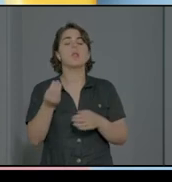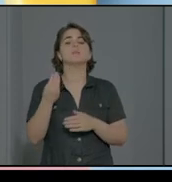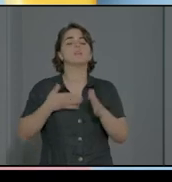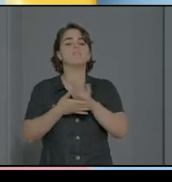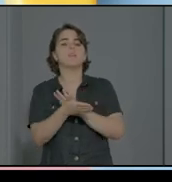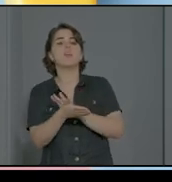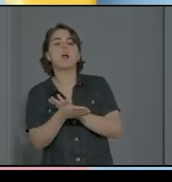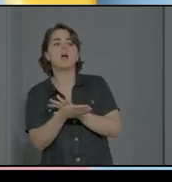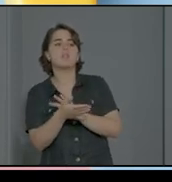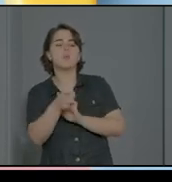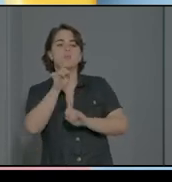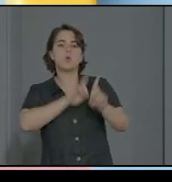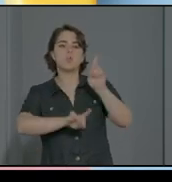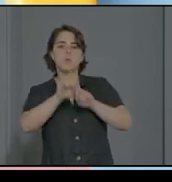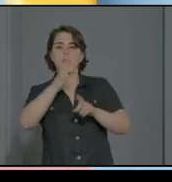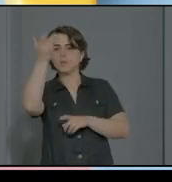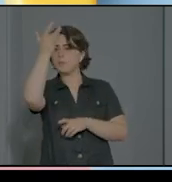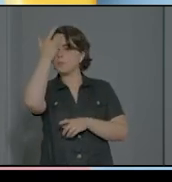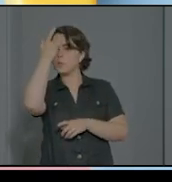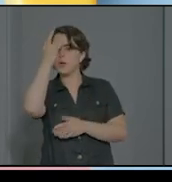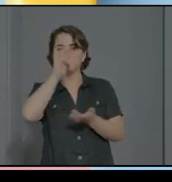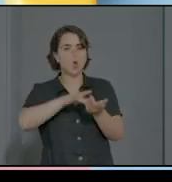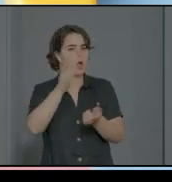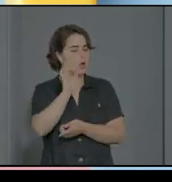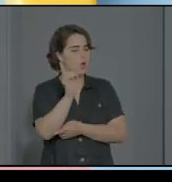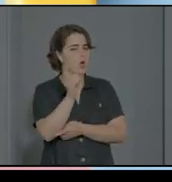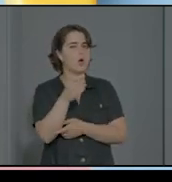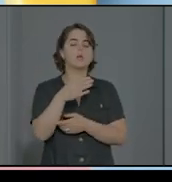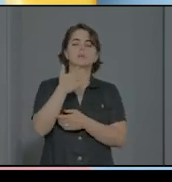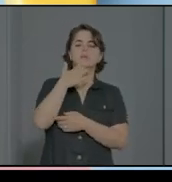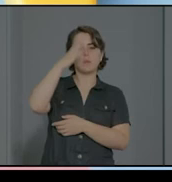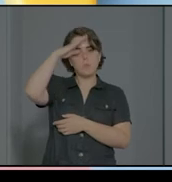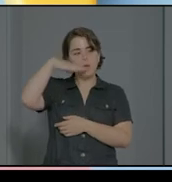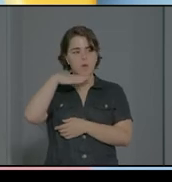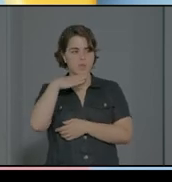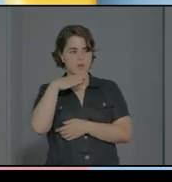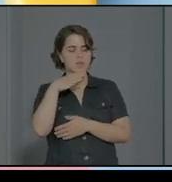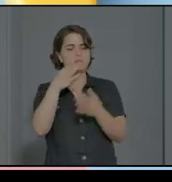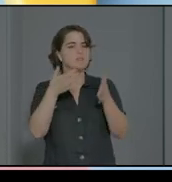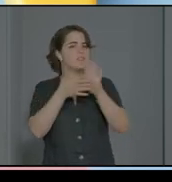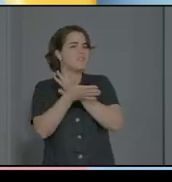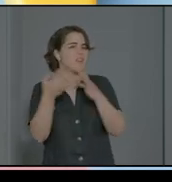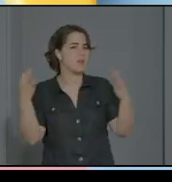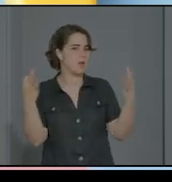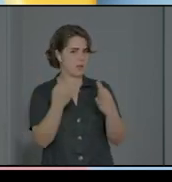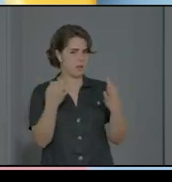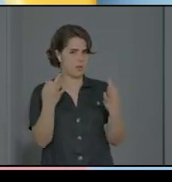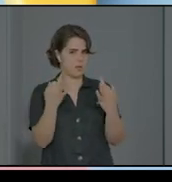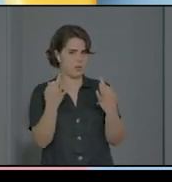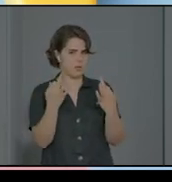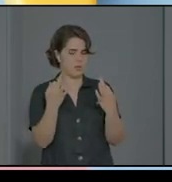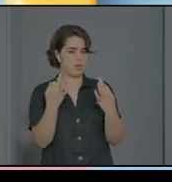problematicidad a nivel cerebral en el padre, cuando esto significa simplemente que las